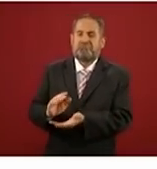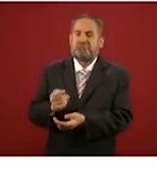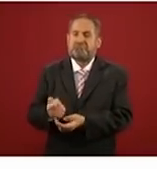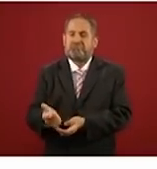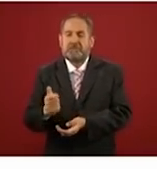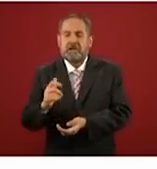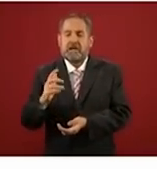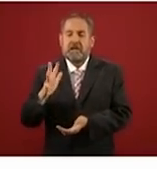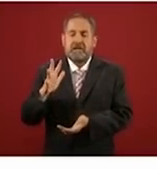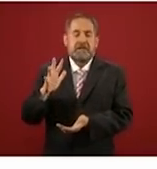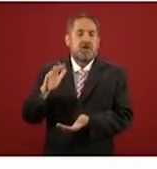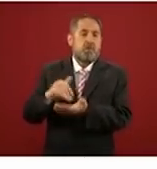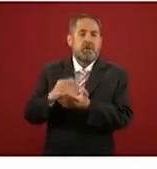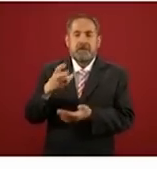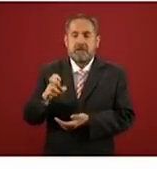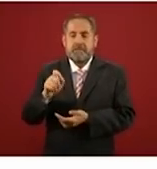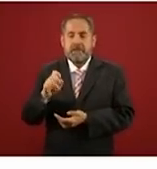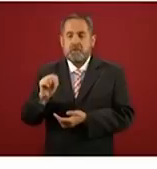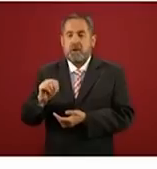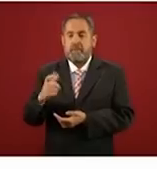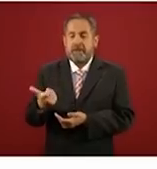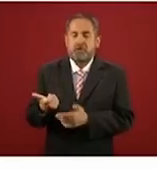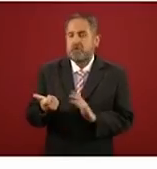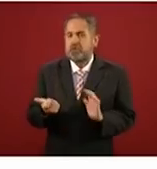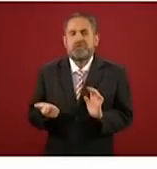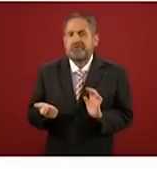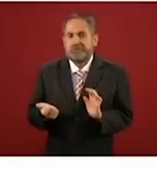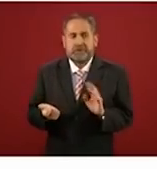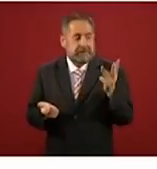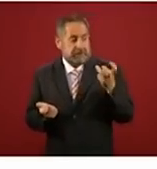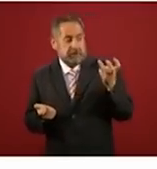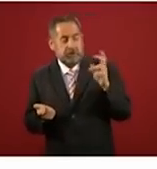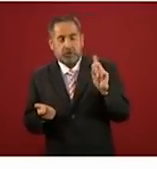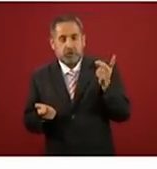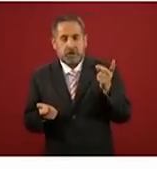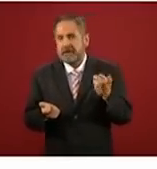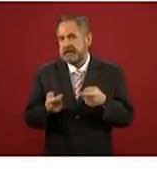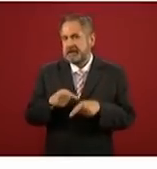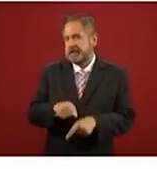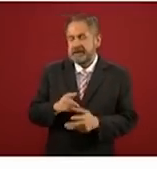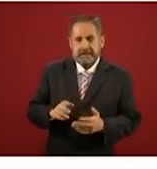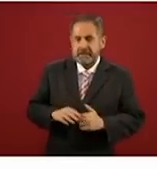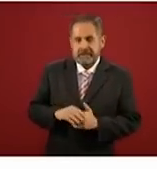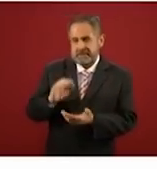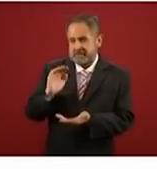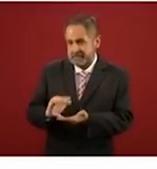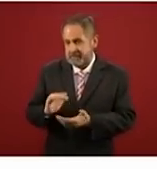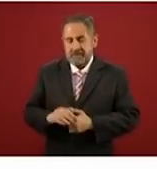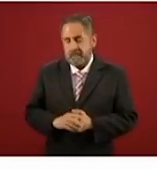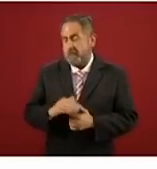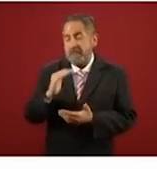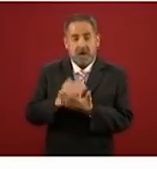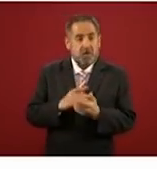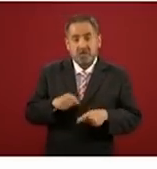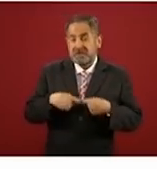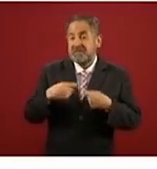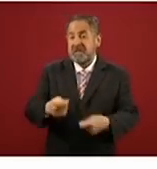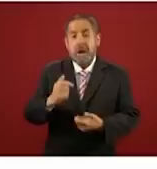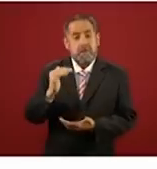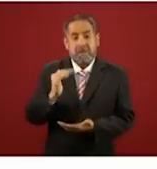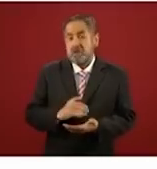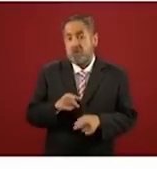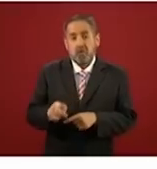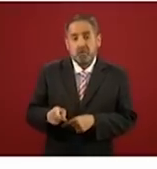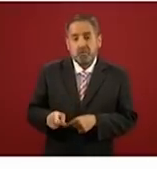329 pesos en la zona centro del país está dando menos que en la